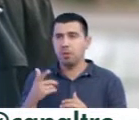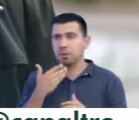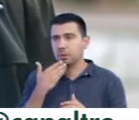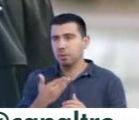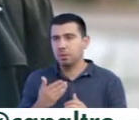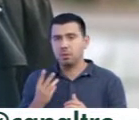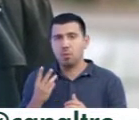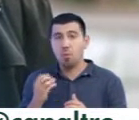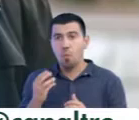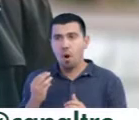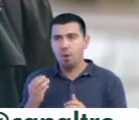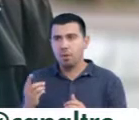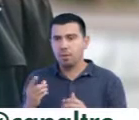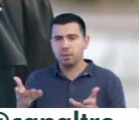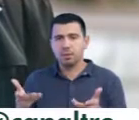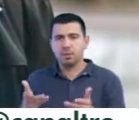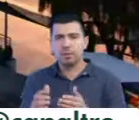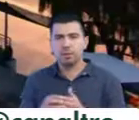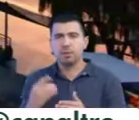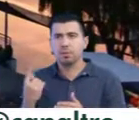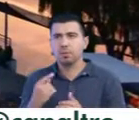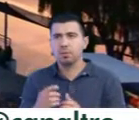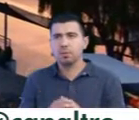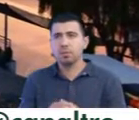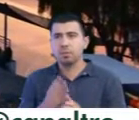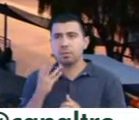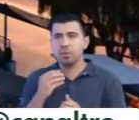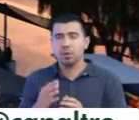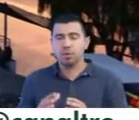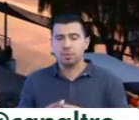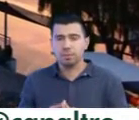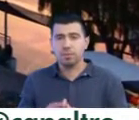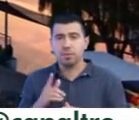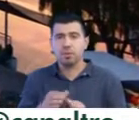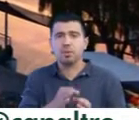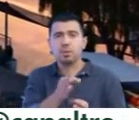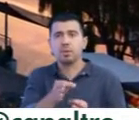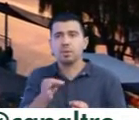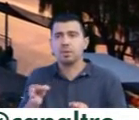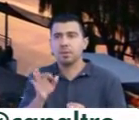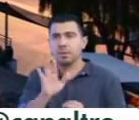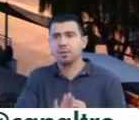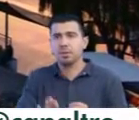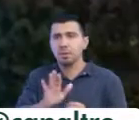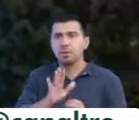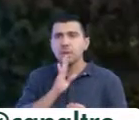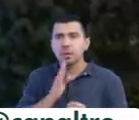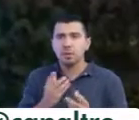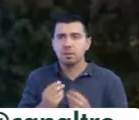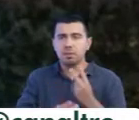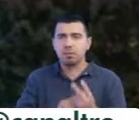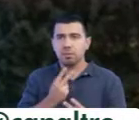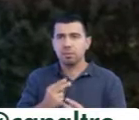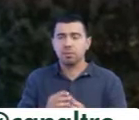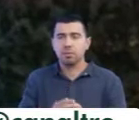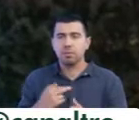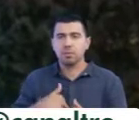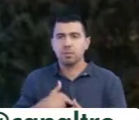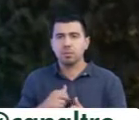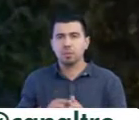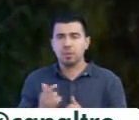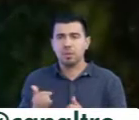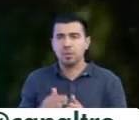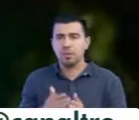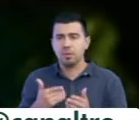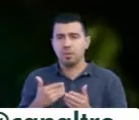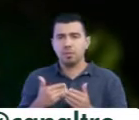tiempo. De verdad que eso fue algo muy bonito. A todos los departamentos, a las personas que nos quieren venir a visitar, estamos